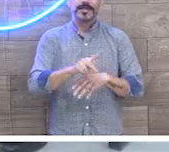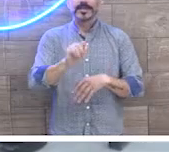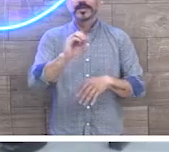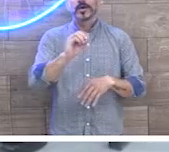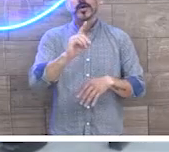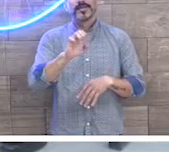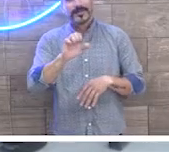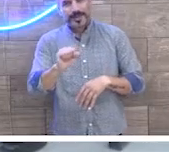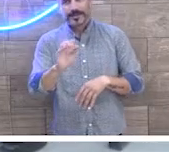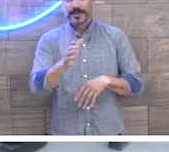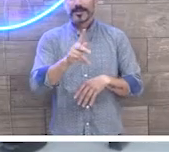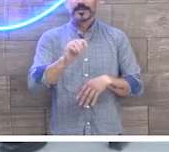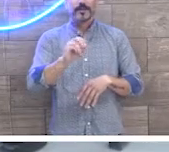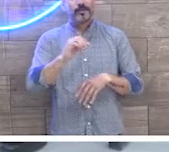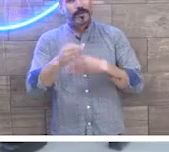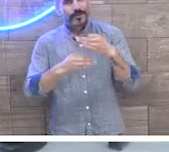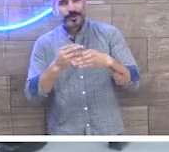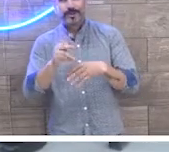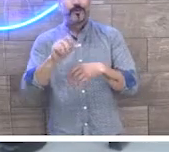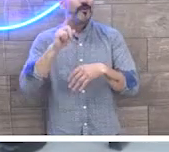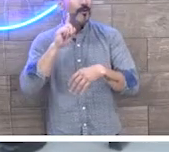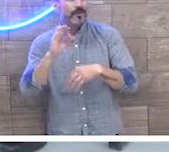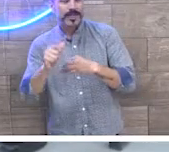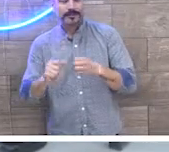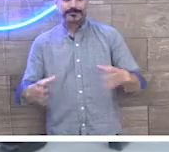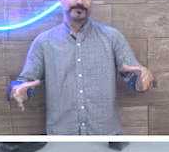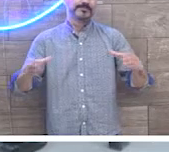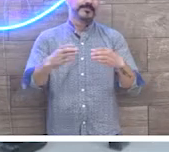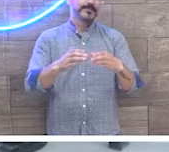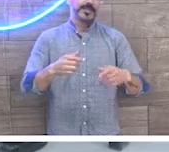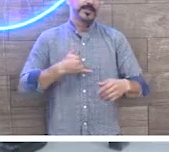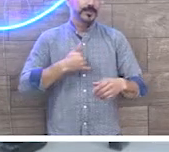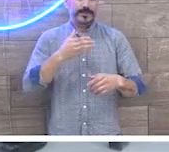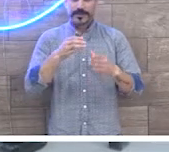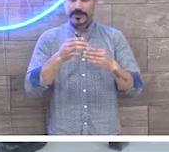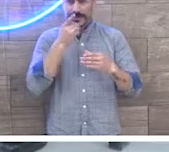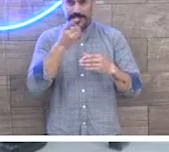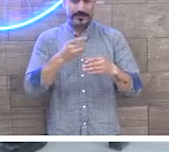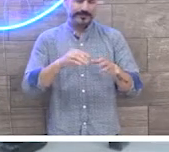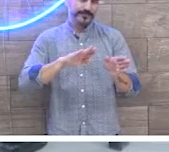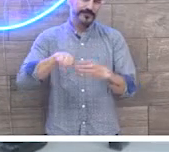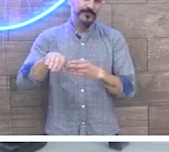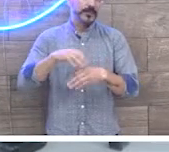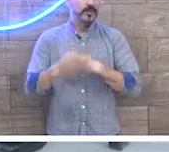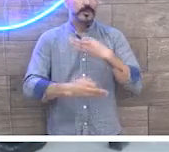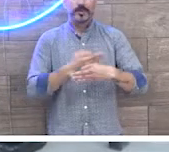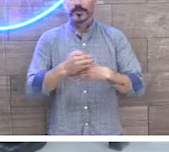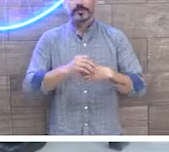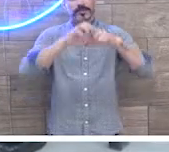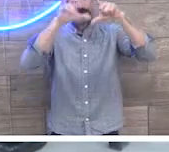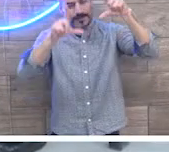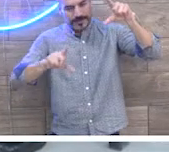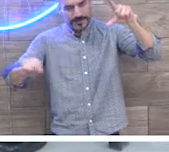¿no? Pero o sea, yo digo, todos somos mexicanos, todos tenemos derecho. No debería haber más elementos